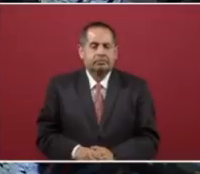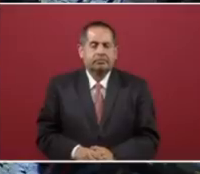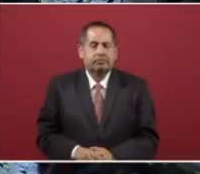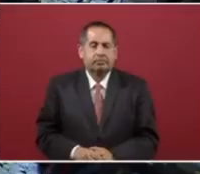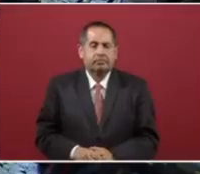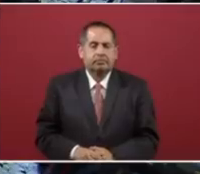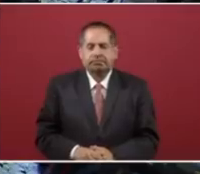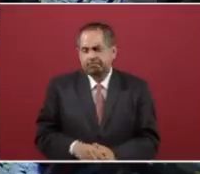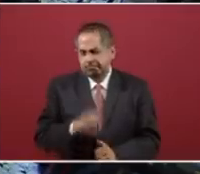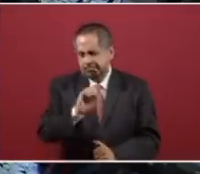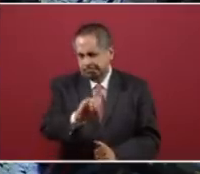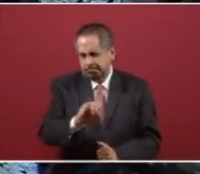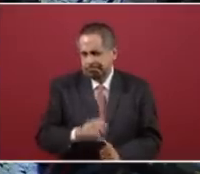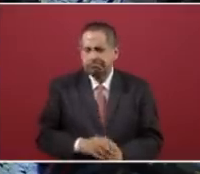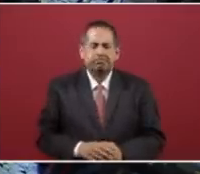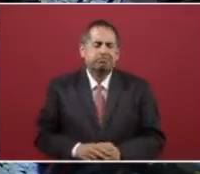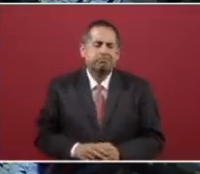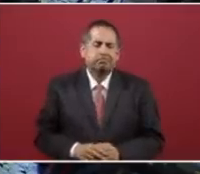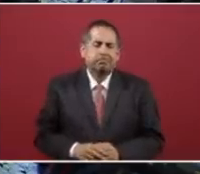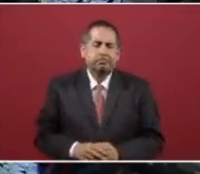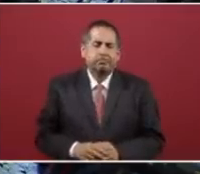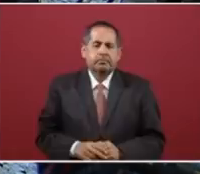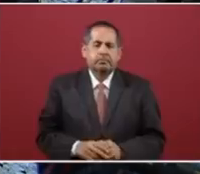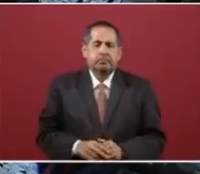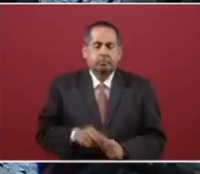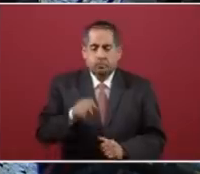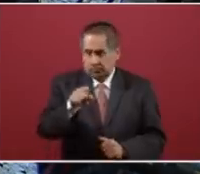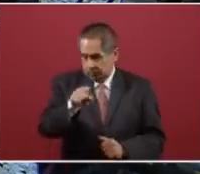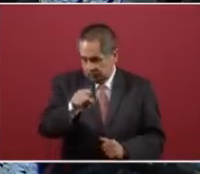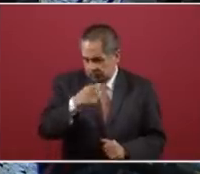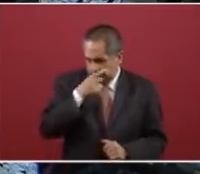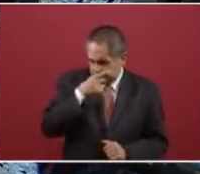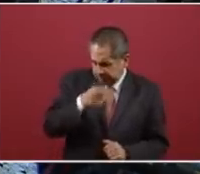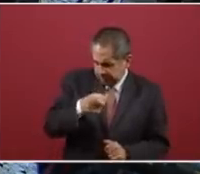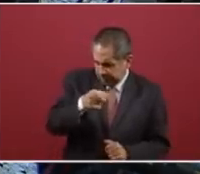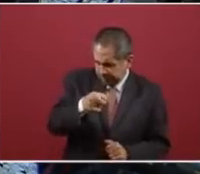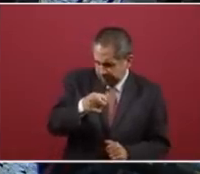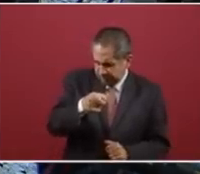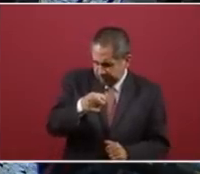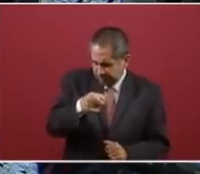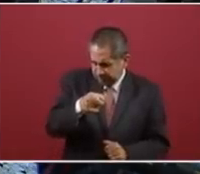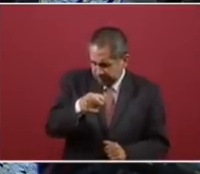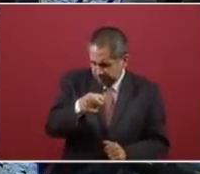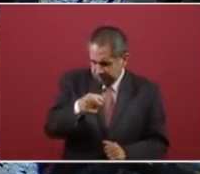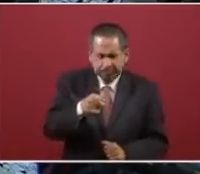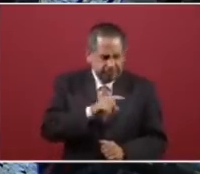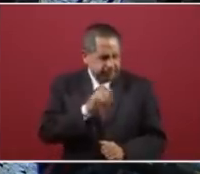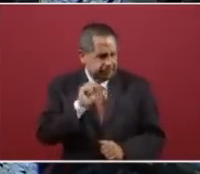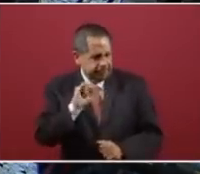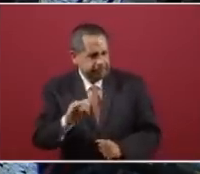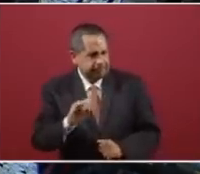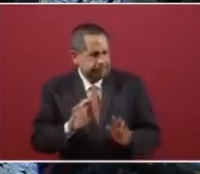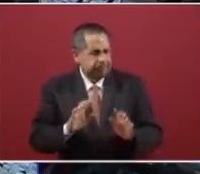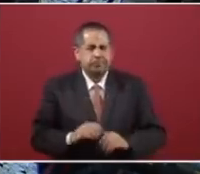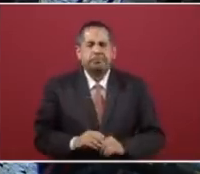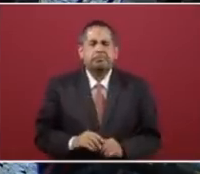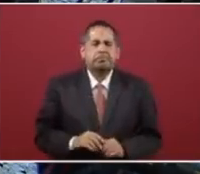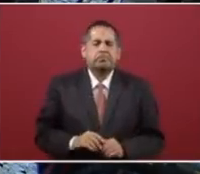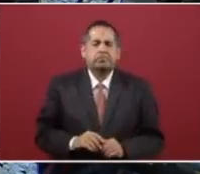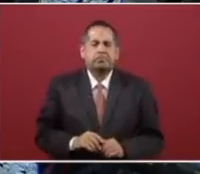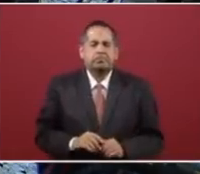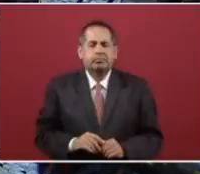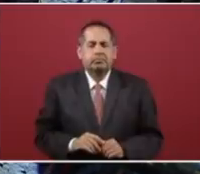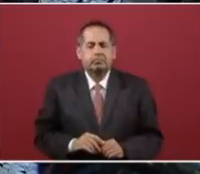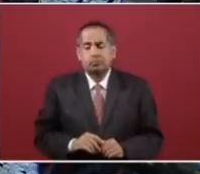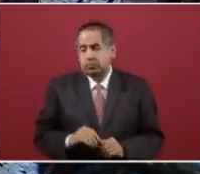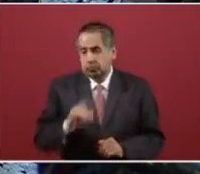sí o sea tú tú hablas de sí hay